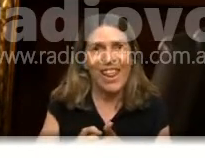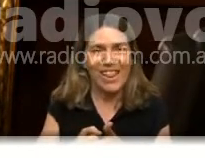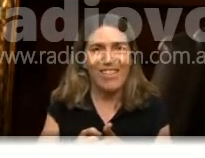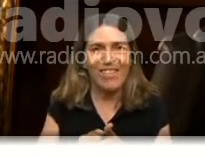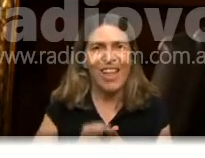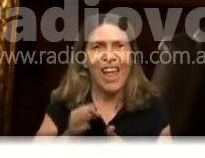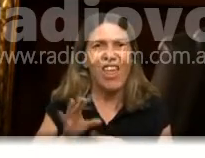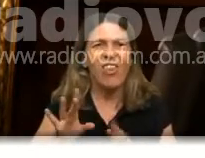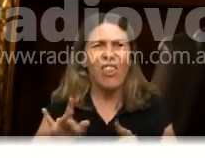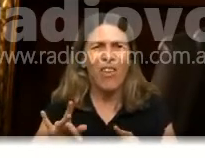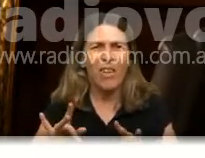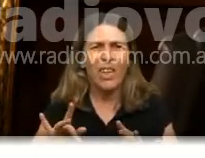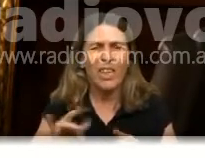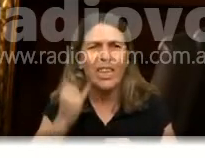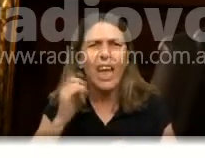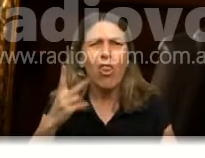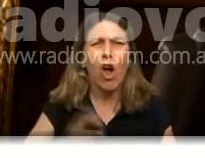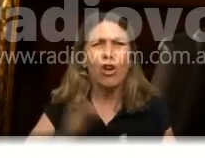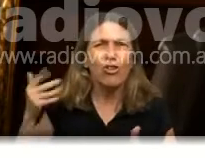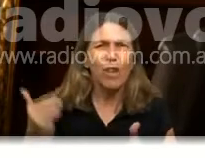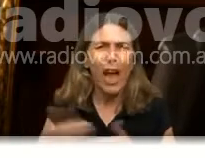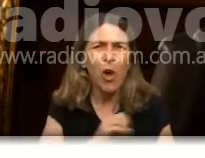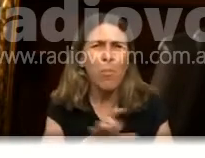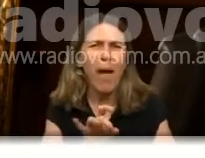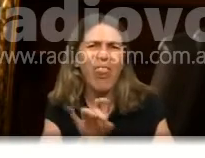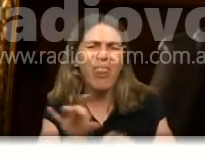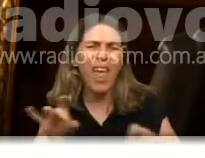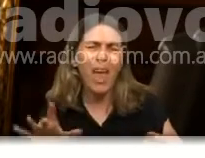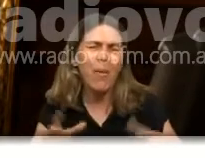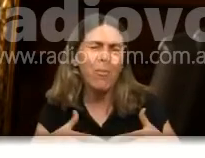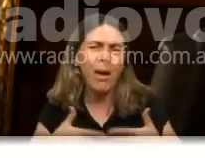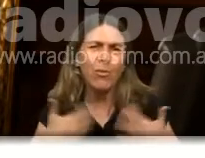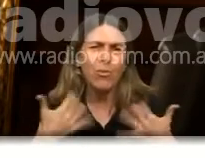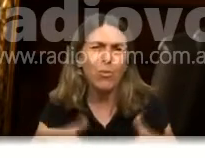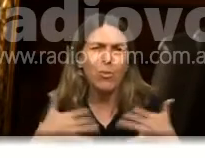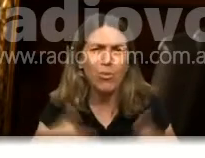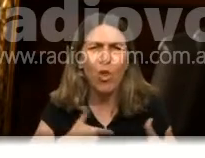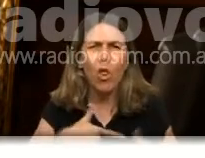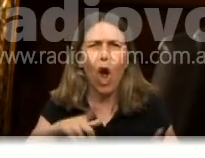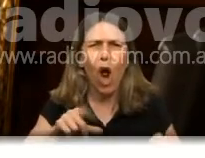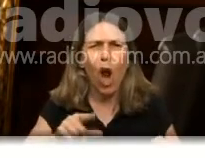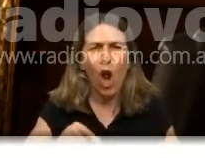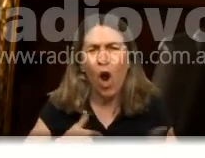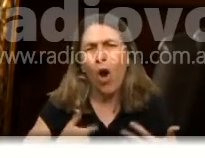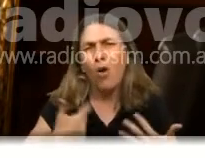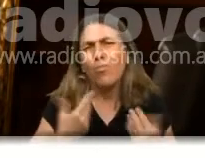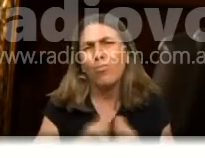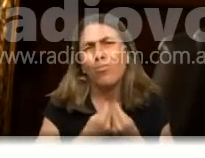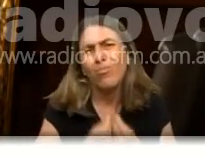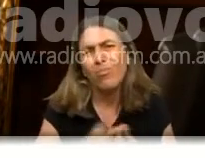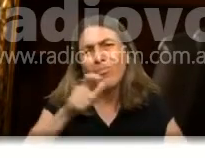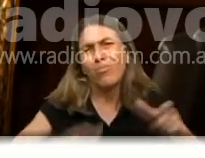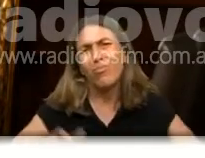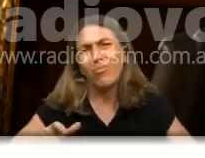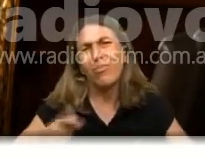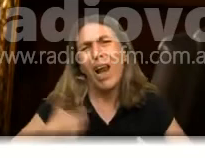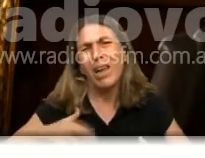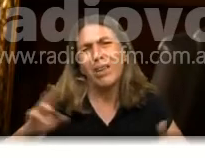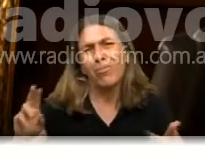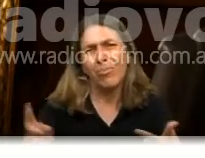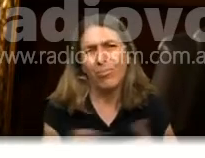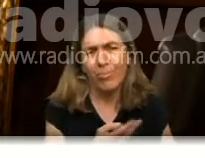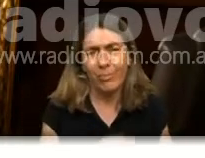el segundo de una pandemia larga y dolorosa que se llevó la vida de miles de argentinos y argentinas